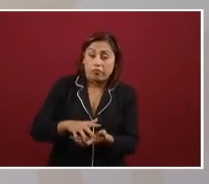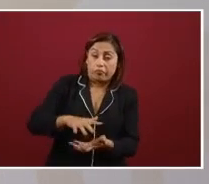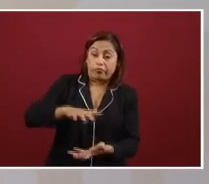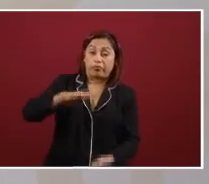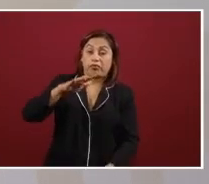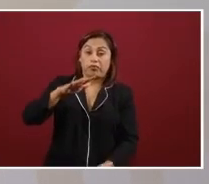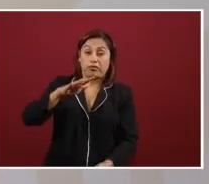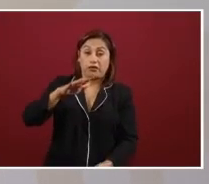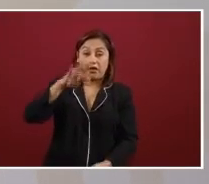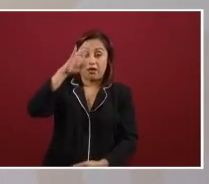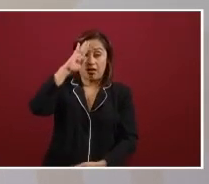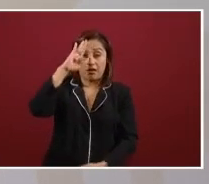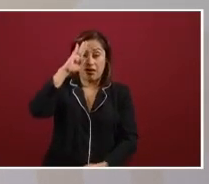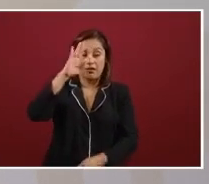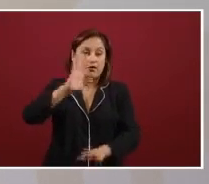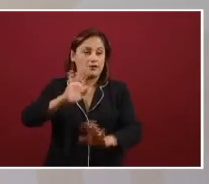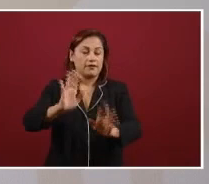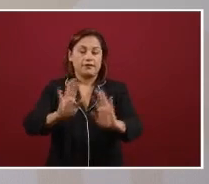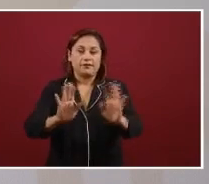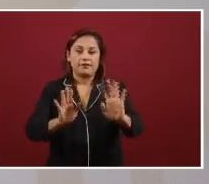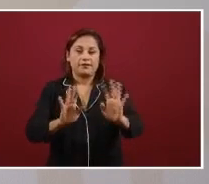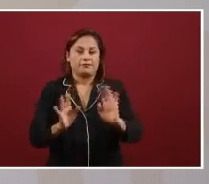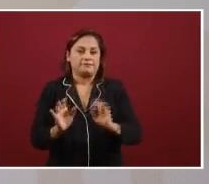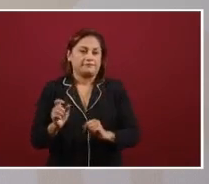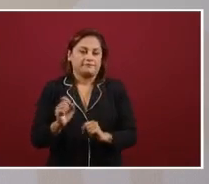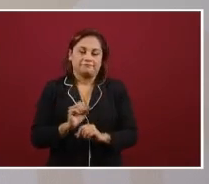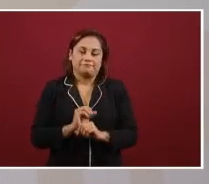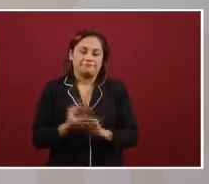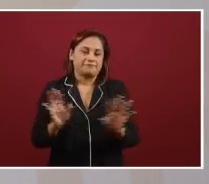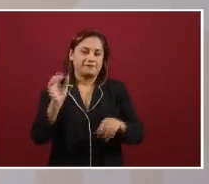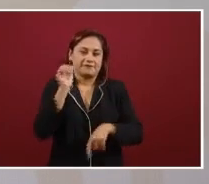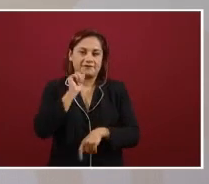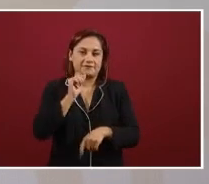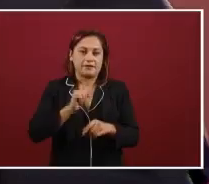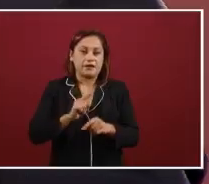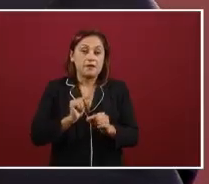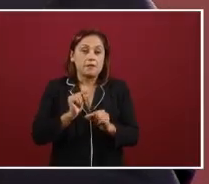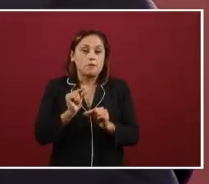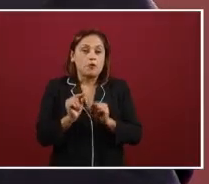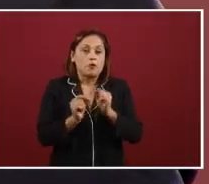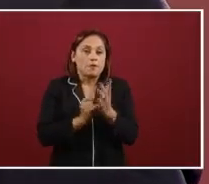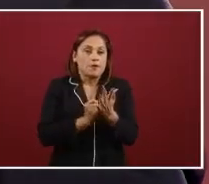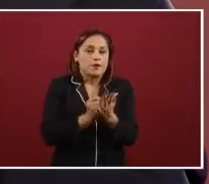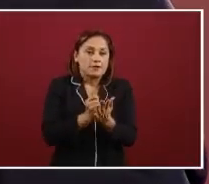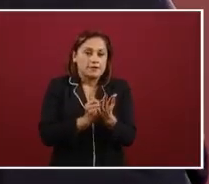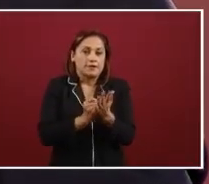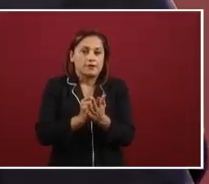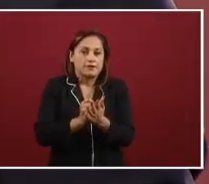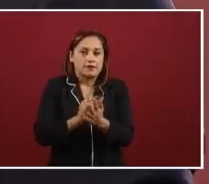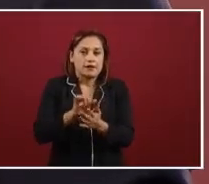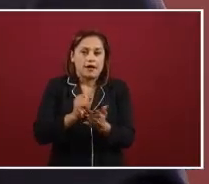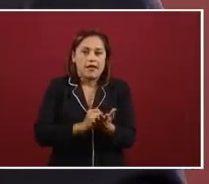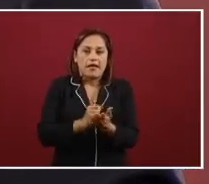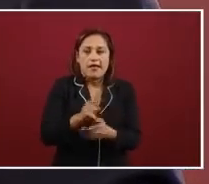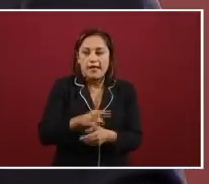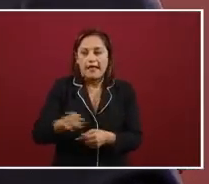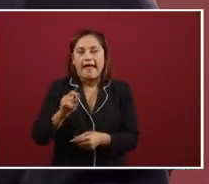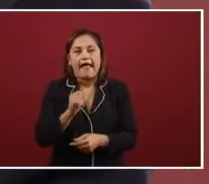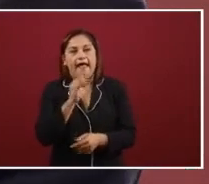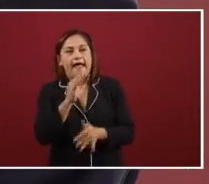todos, porque siempre hay reacciones, siempre que se toma una decisión. Entonces vamos poco a poco, pero